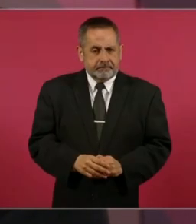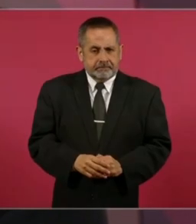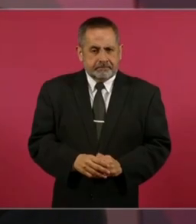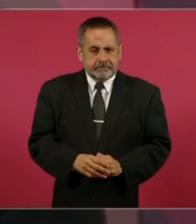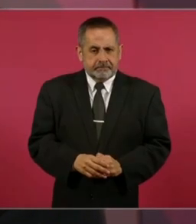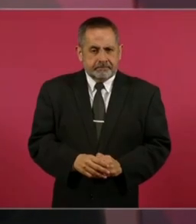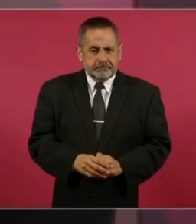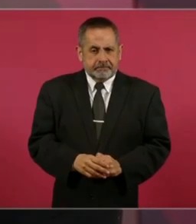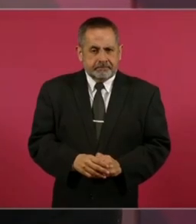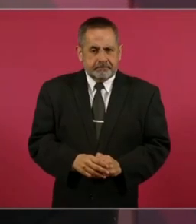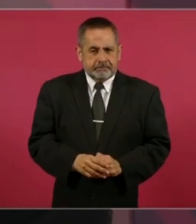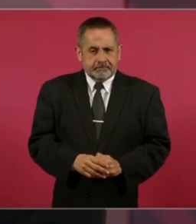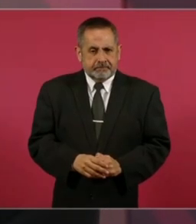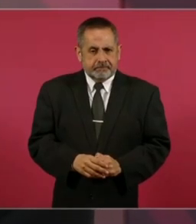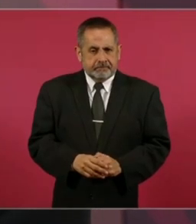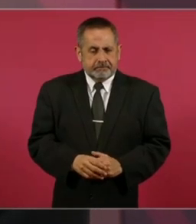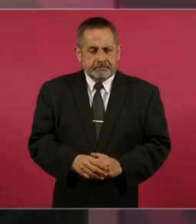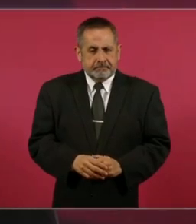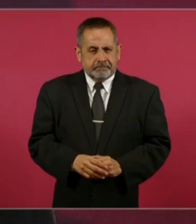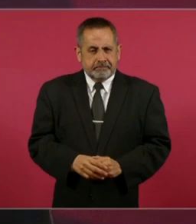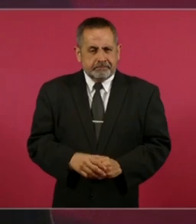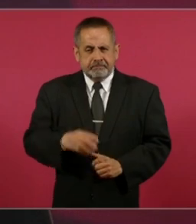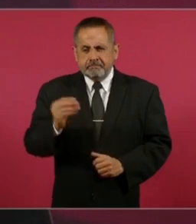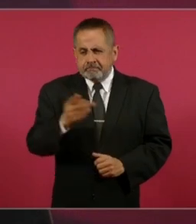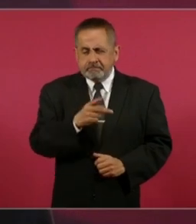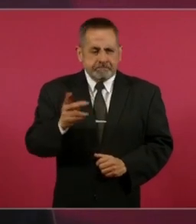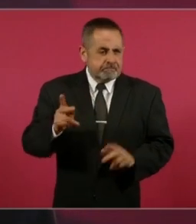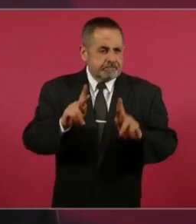cuando se trate de una